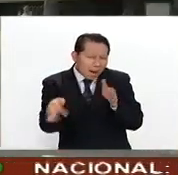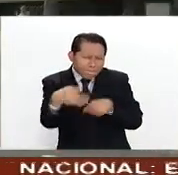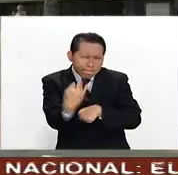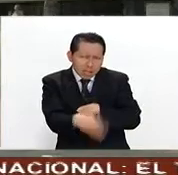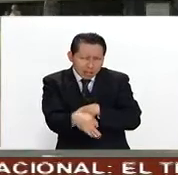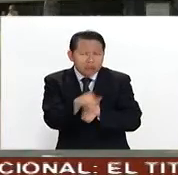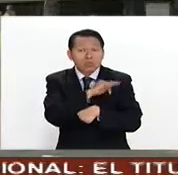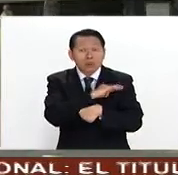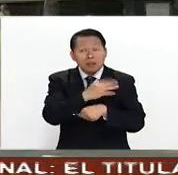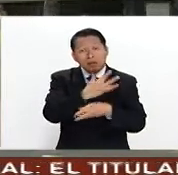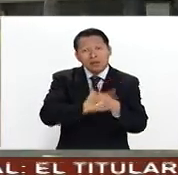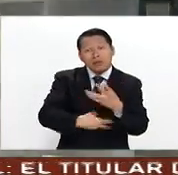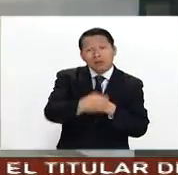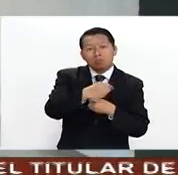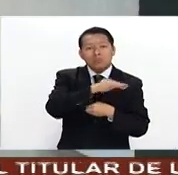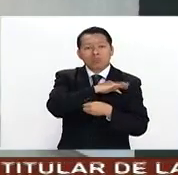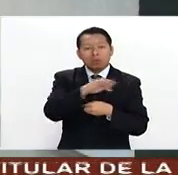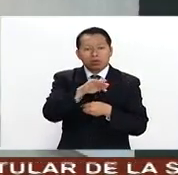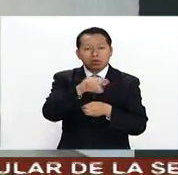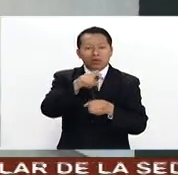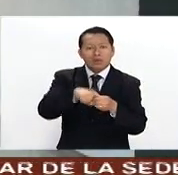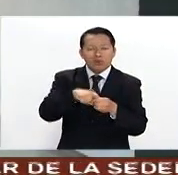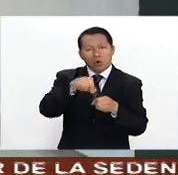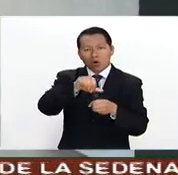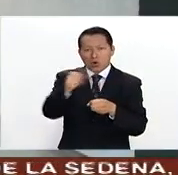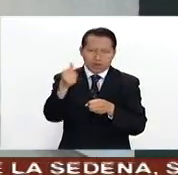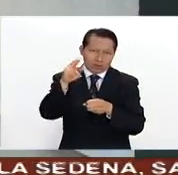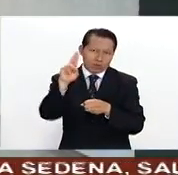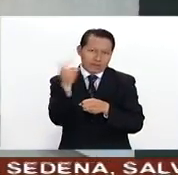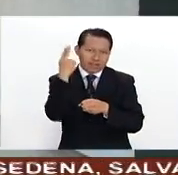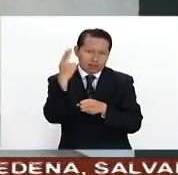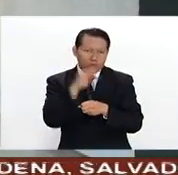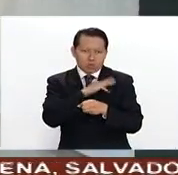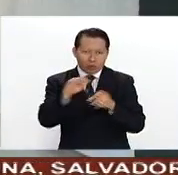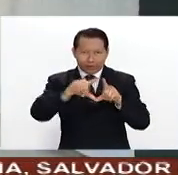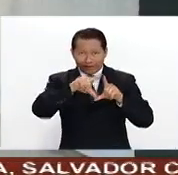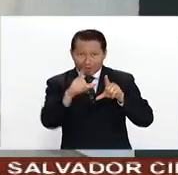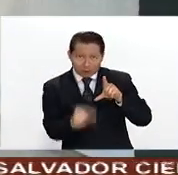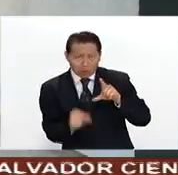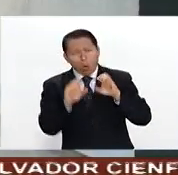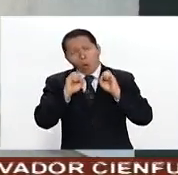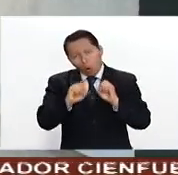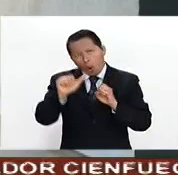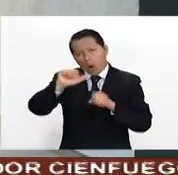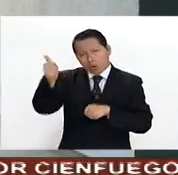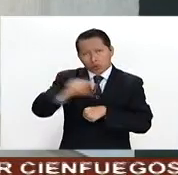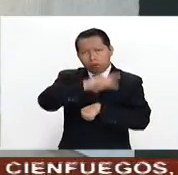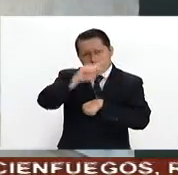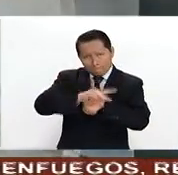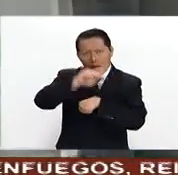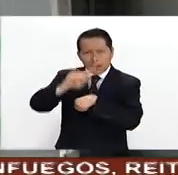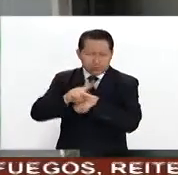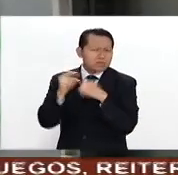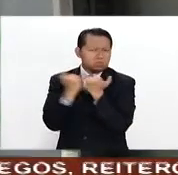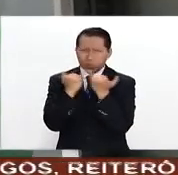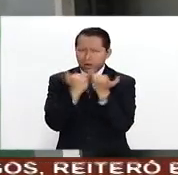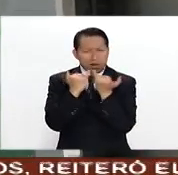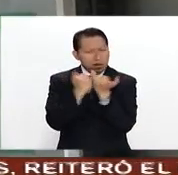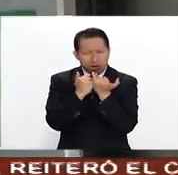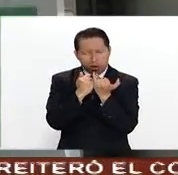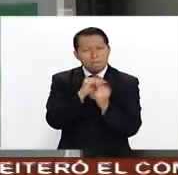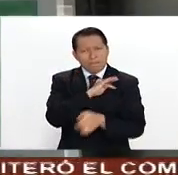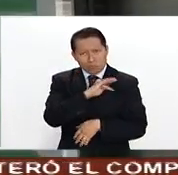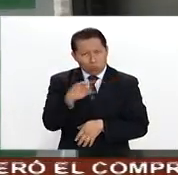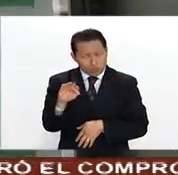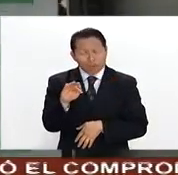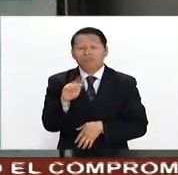a través de su incorporación, ya sea en otras instituciones, tanto nacionales como internacionales. Y bueno, aquí